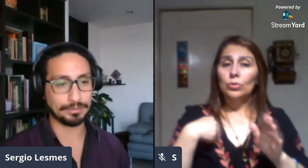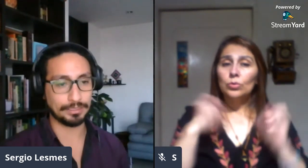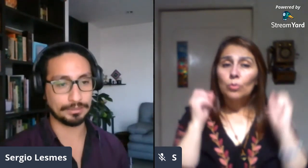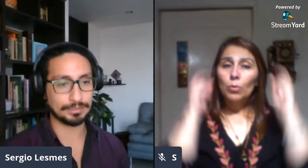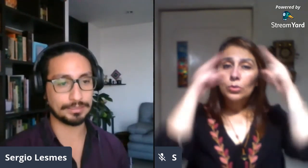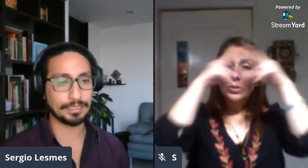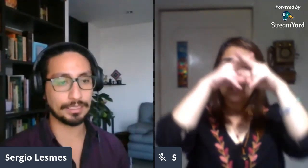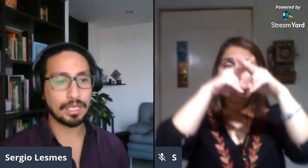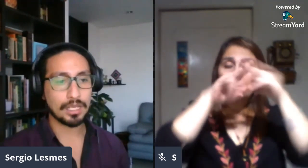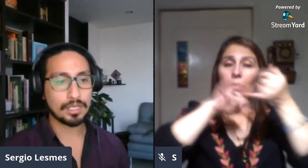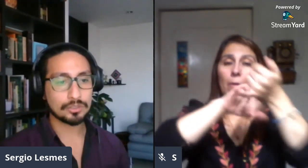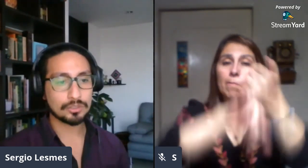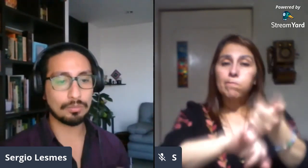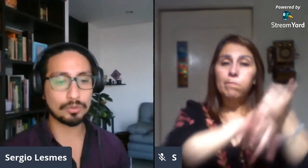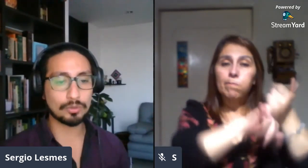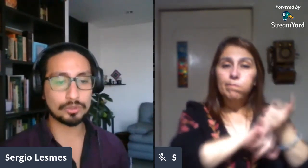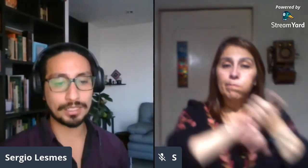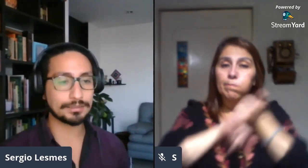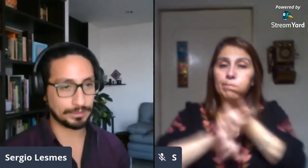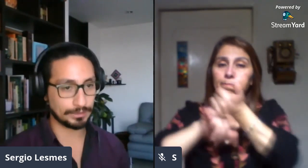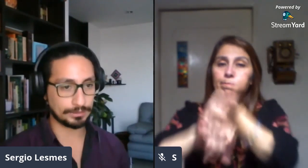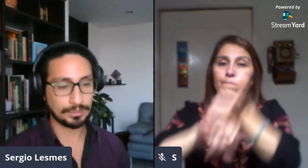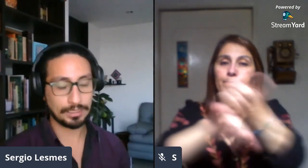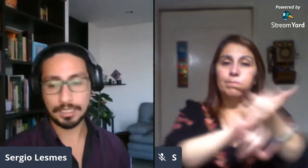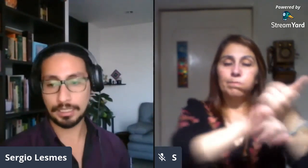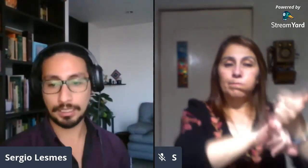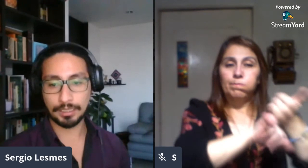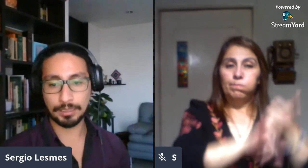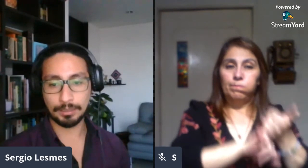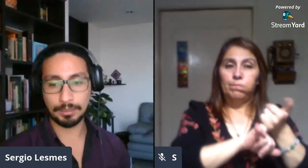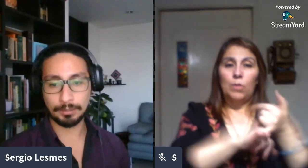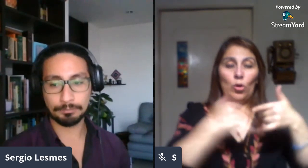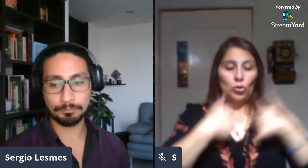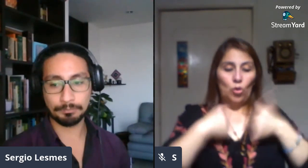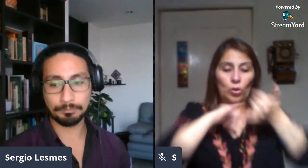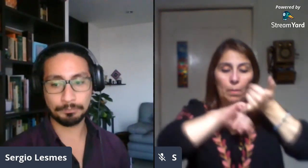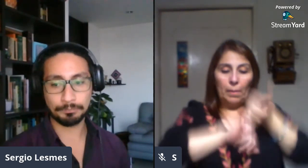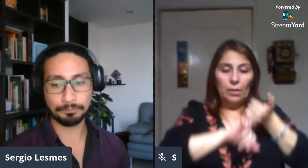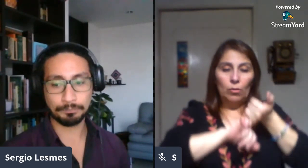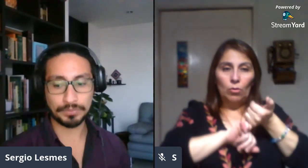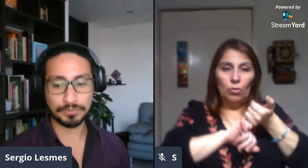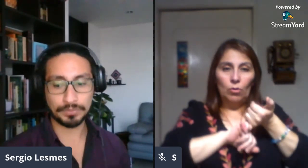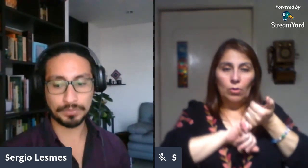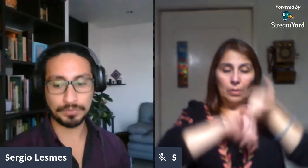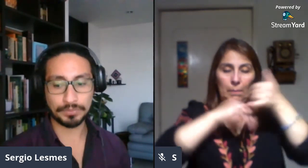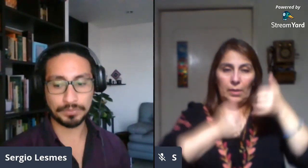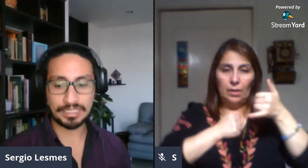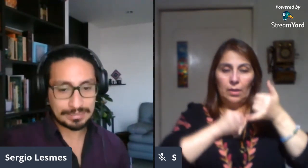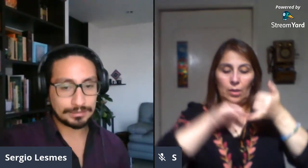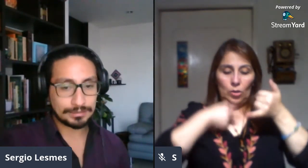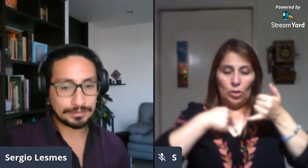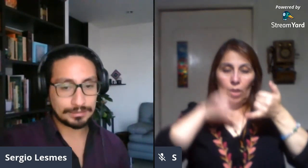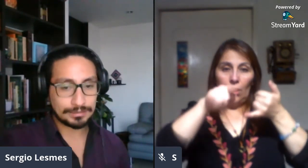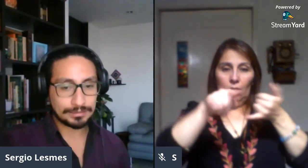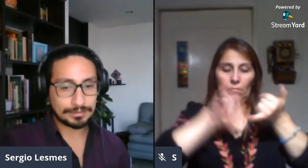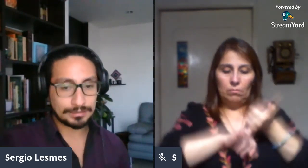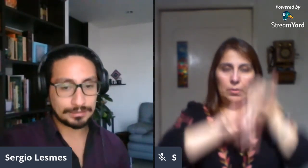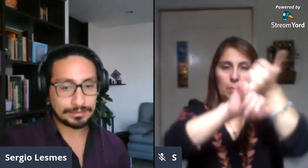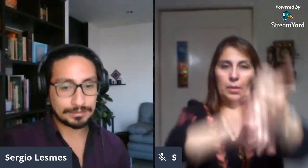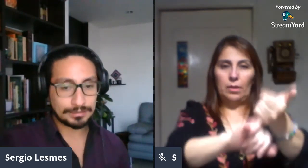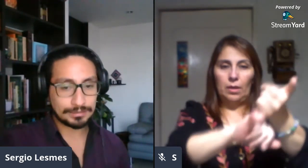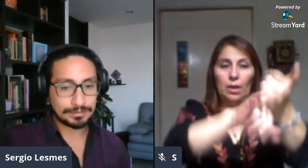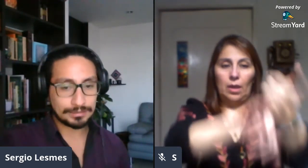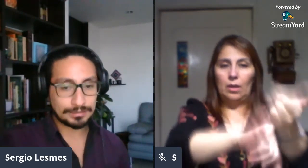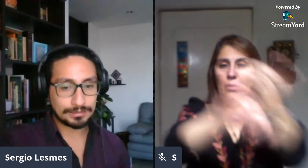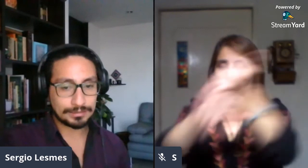mutuamente dependientes, es decir, somos seres interdependientes. Y en ese sentido, insisto, pues los hombres que